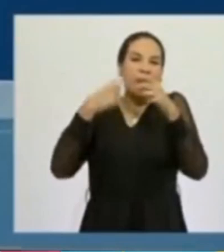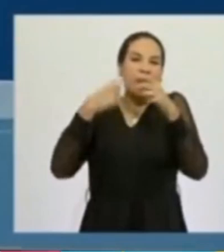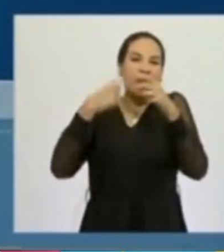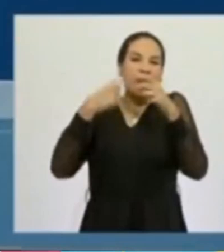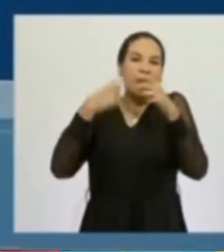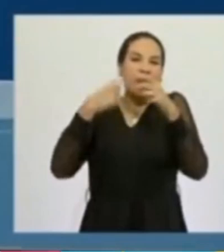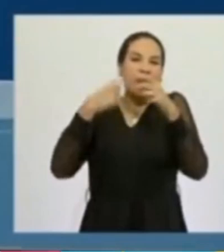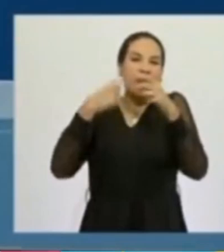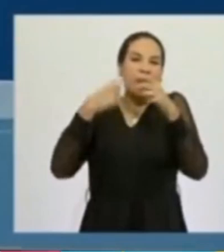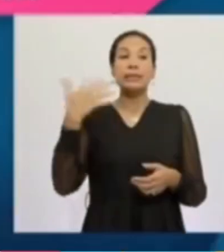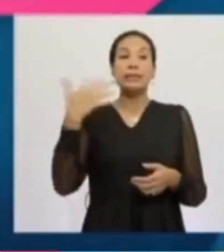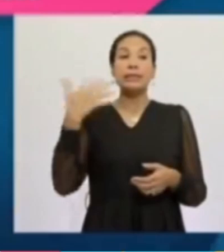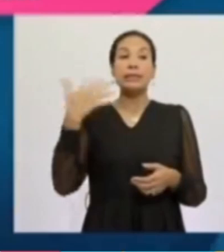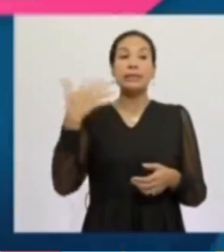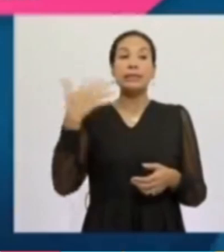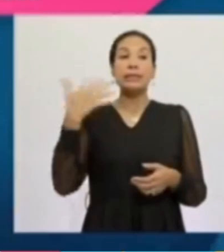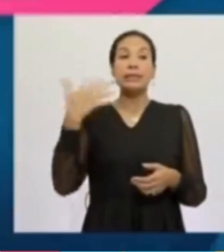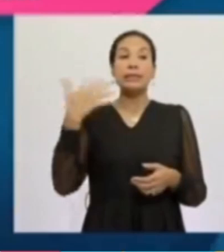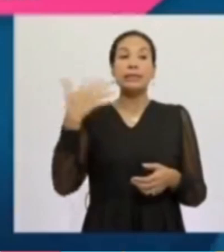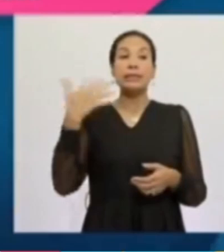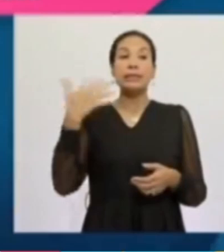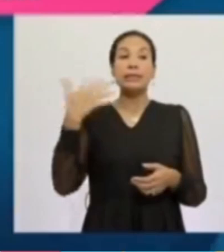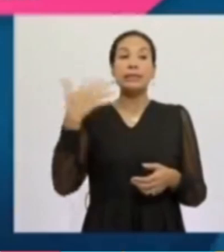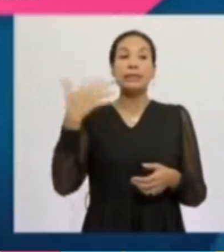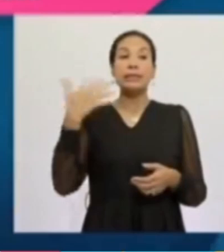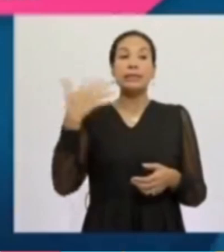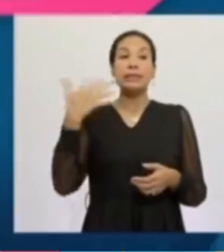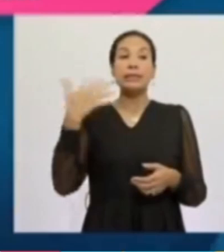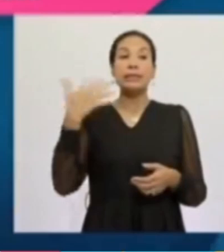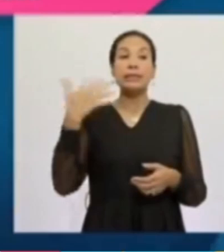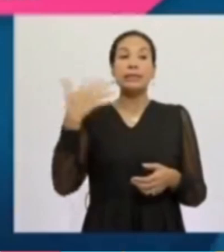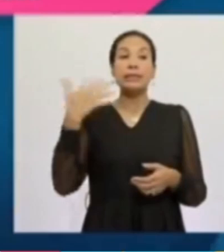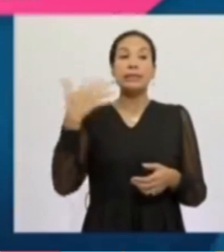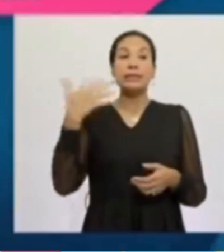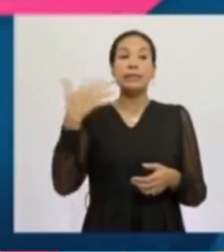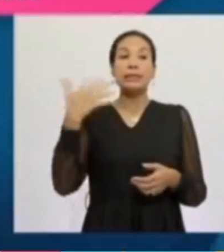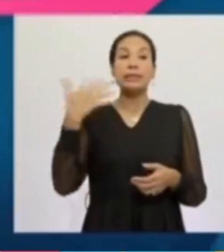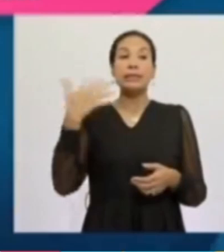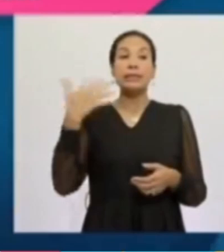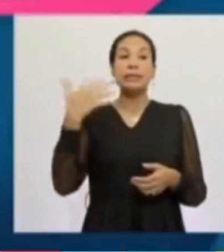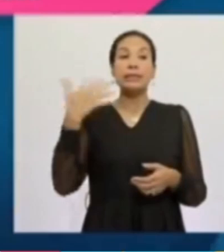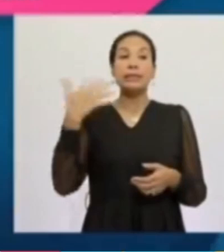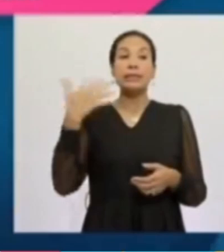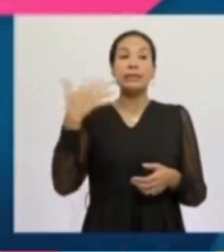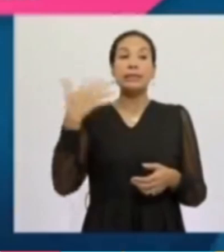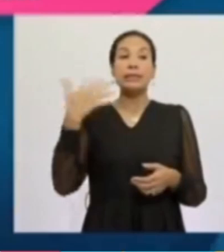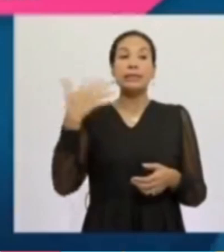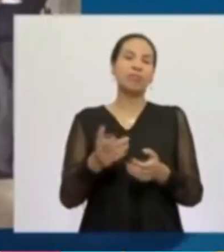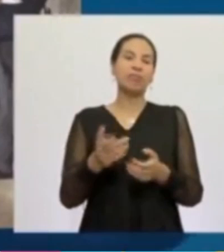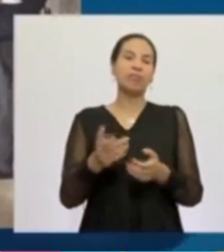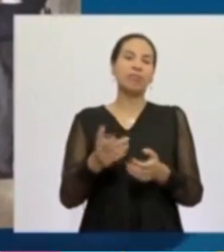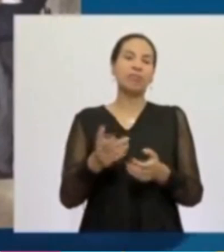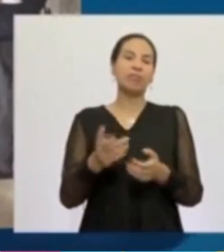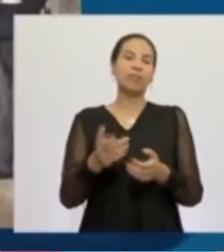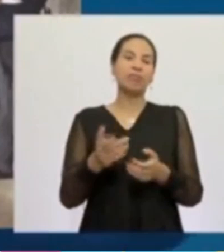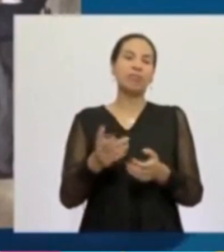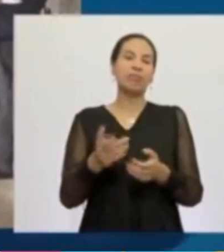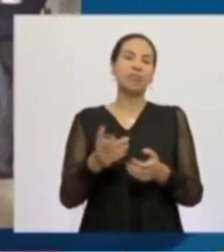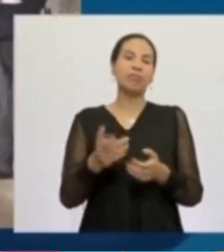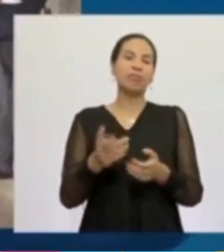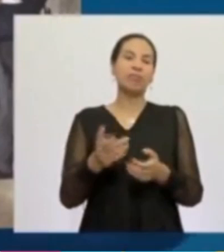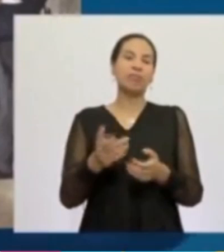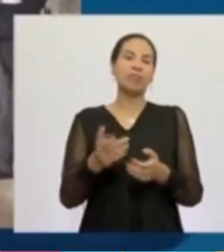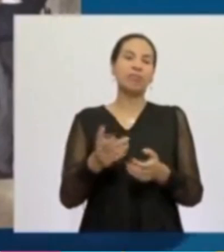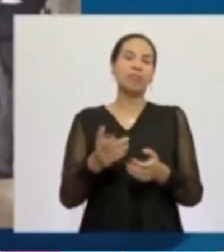de 1864 cuando Maximiliano y Carlota llegaron a México hasta 1867, que es el año en el que fusilaron a